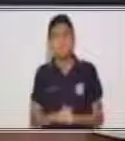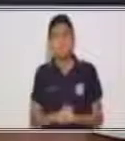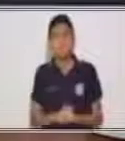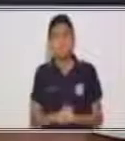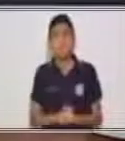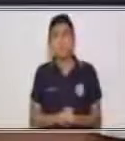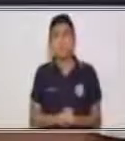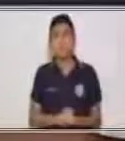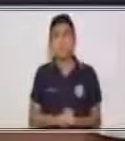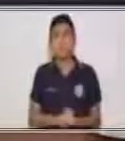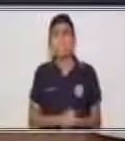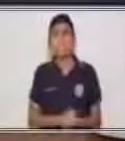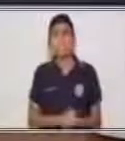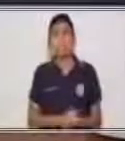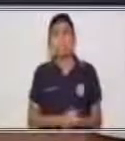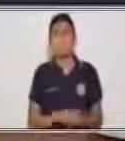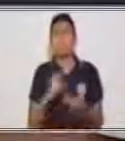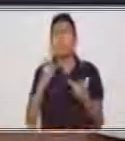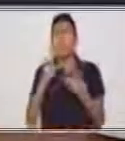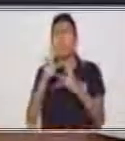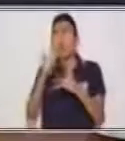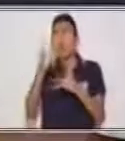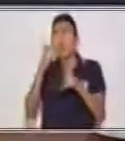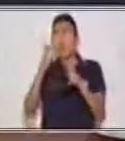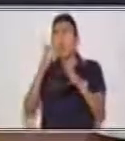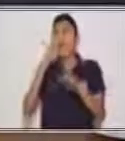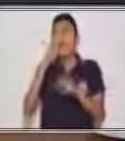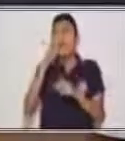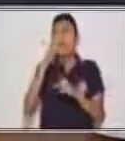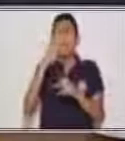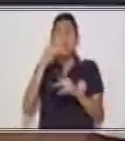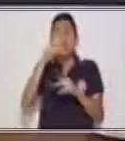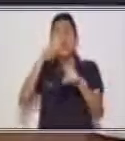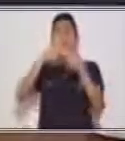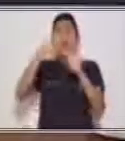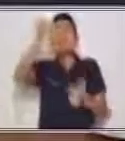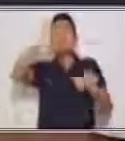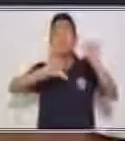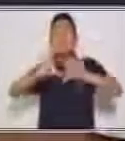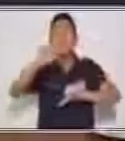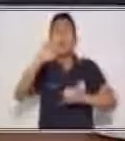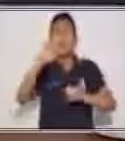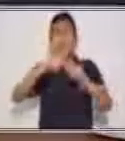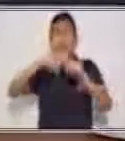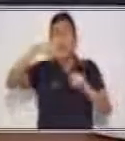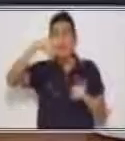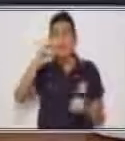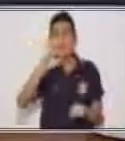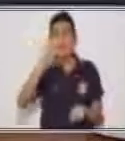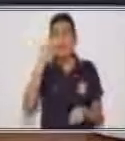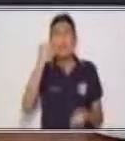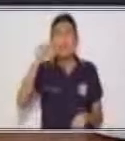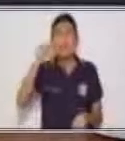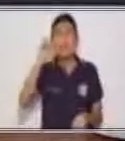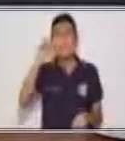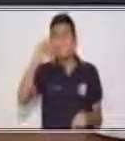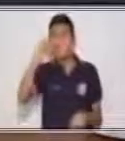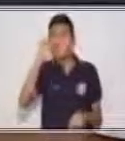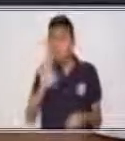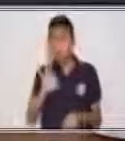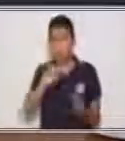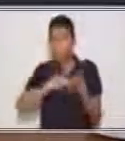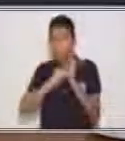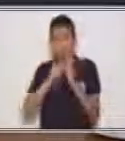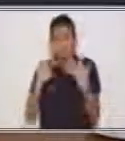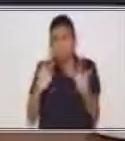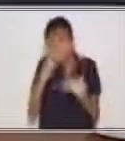de experimentos. A todos nos gustan los experimentos. Inclusive ahora que estás en casa y tienes tiempo para realizarlos, con